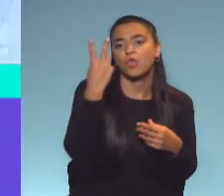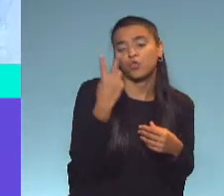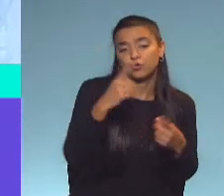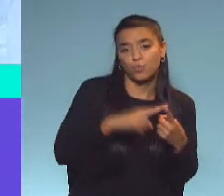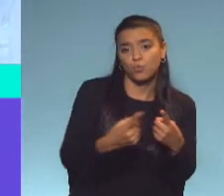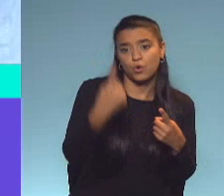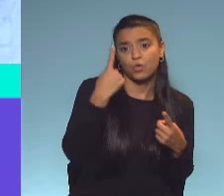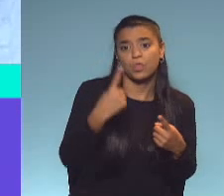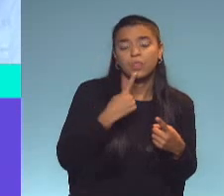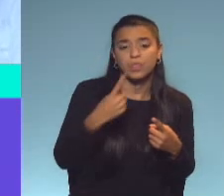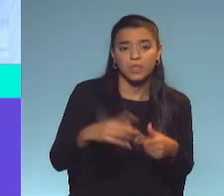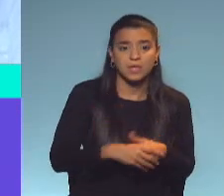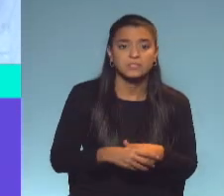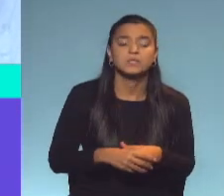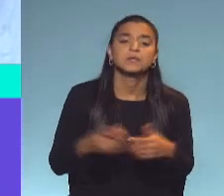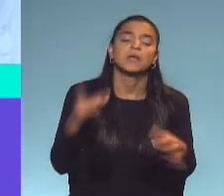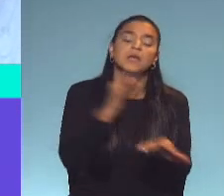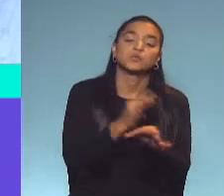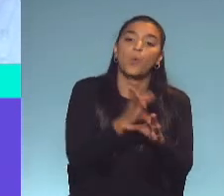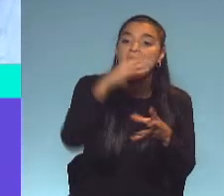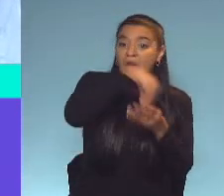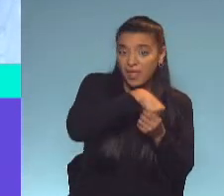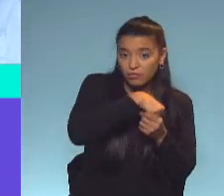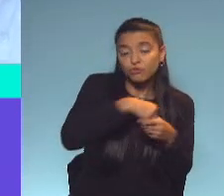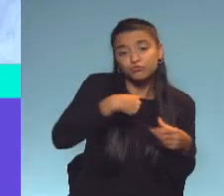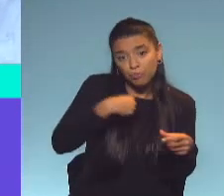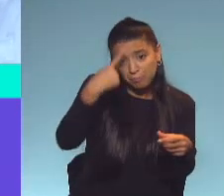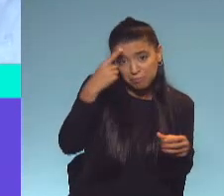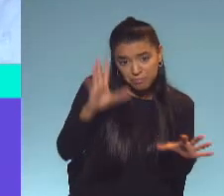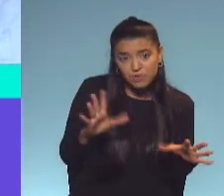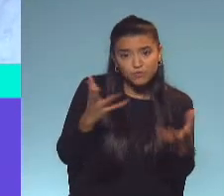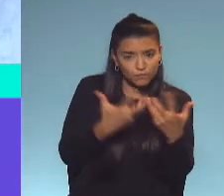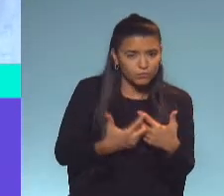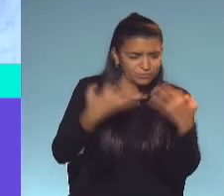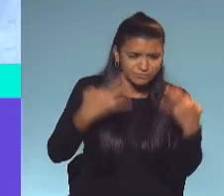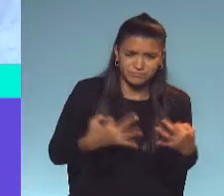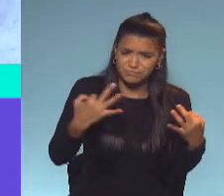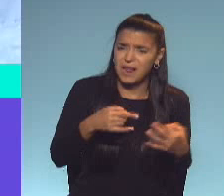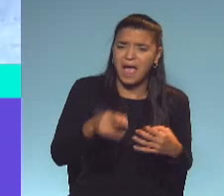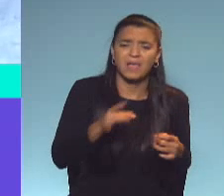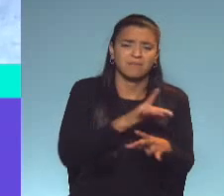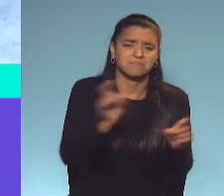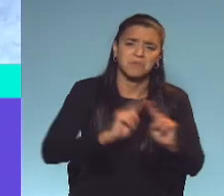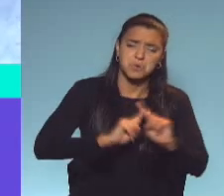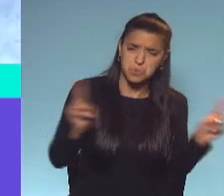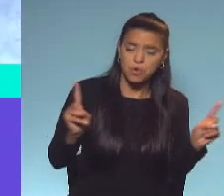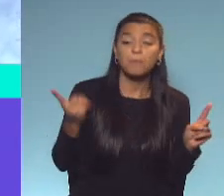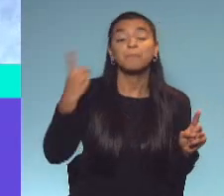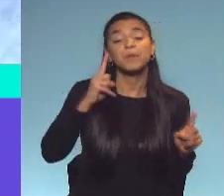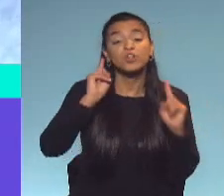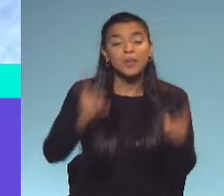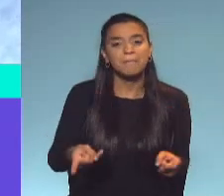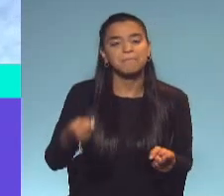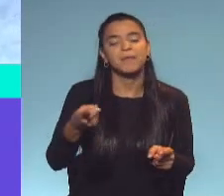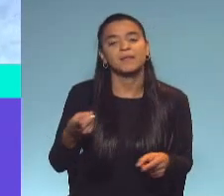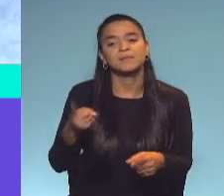Uno, el argumento de la escuela para adentro, que yo creo que ha funcionado y que no ha generado grandes inconvenientes sanitarios, pero el